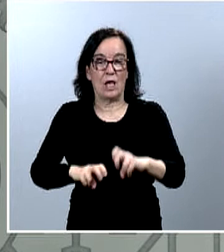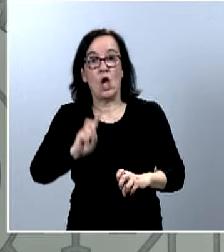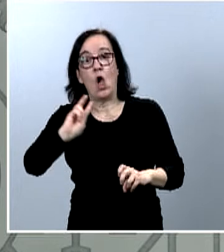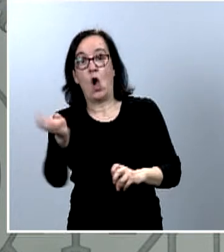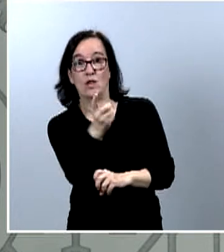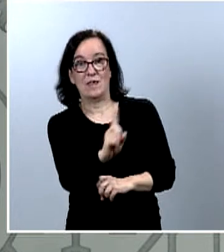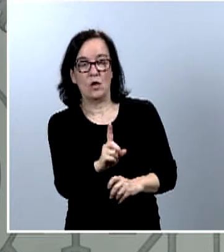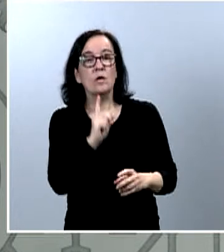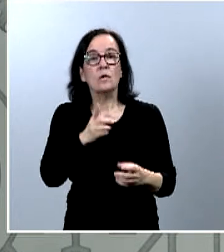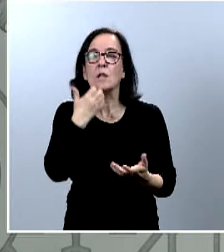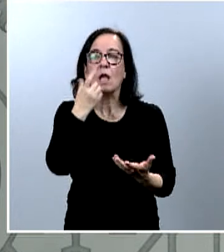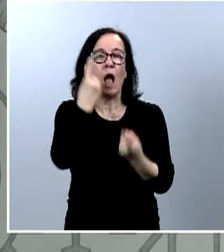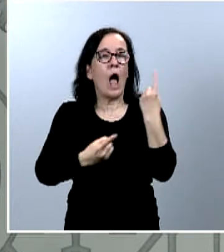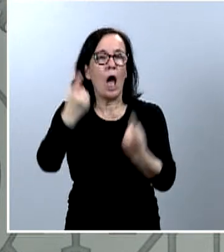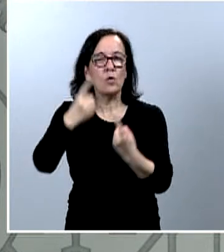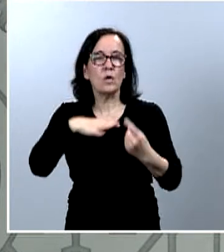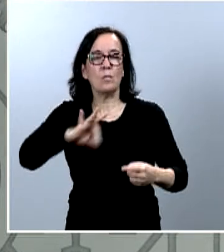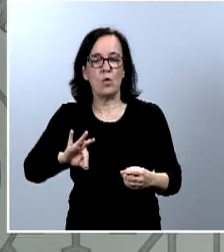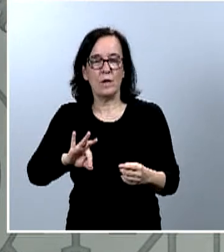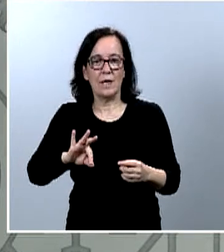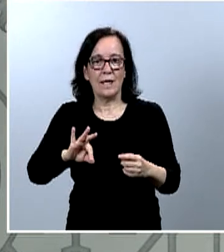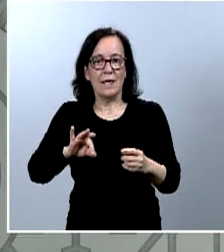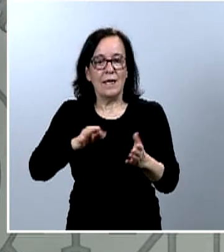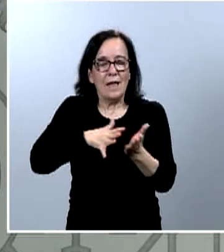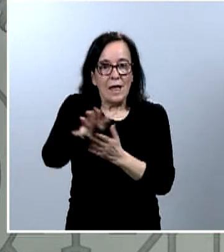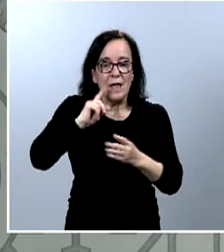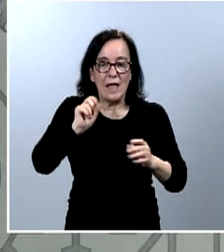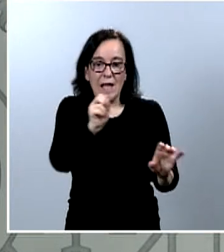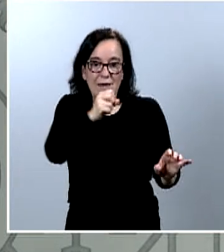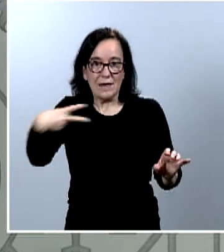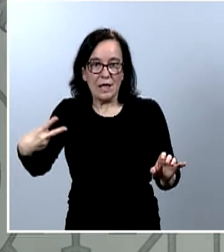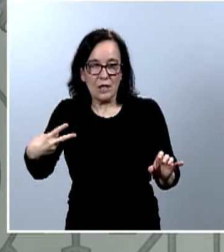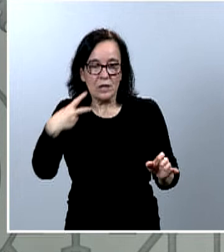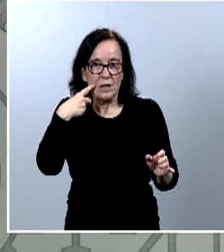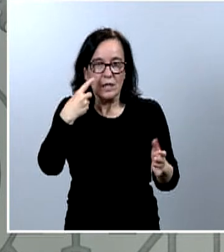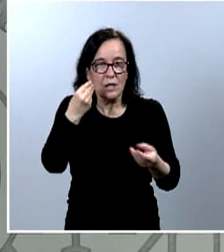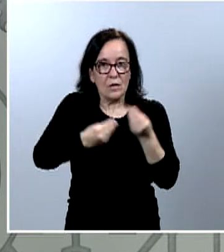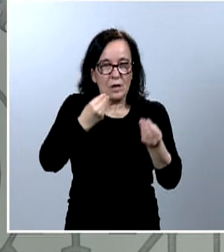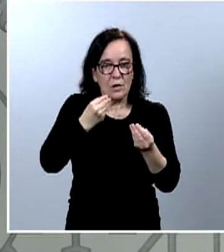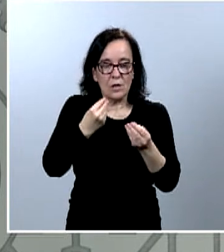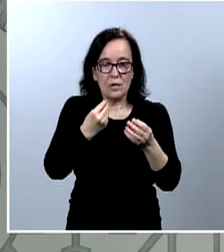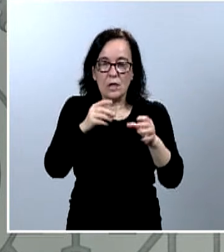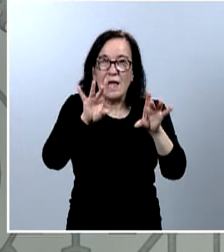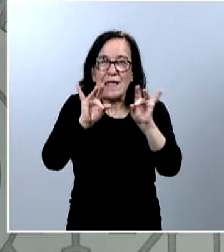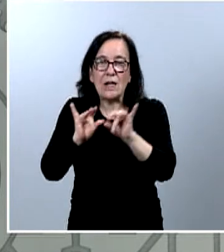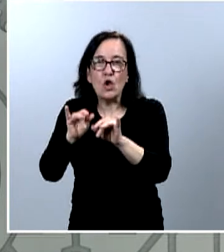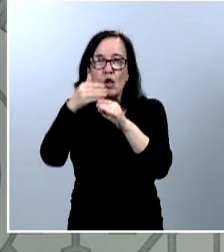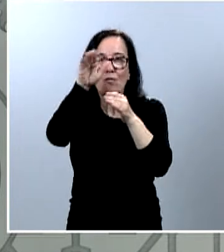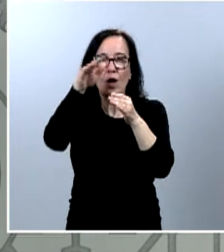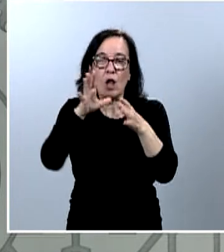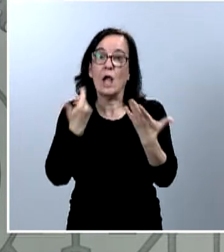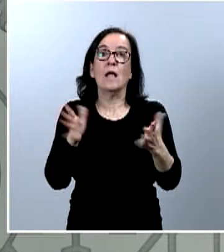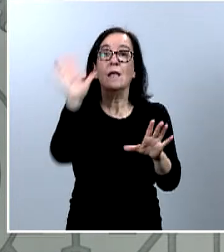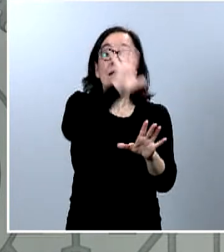aunque sí que en algunos casos se puede inferir el resultado de un análisis en el que se excluye algún territorio al total del territorio si